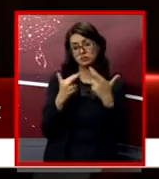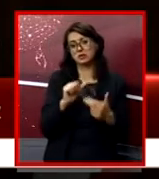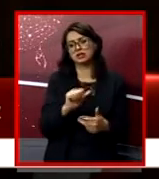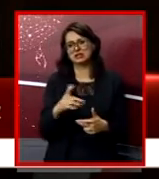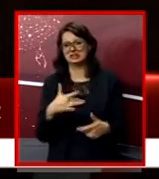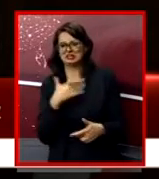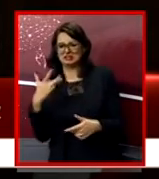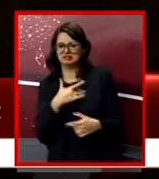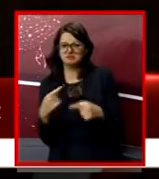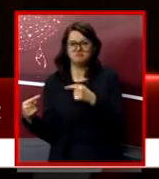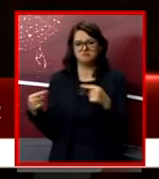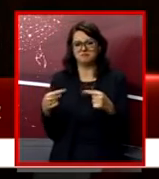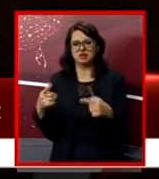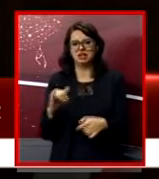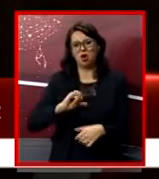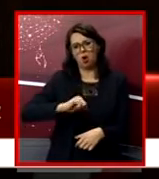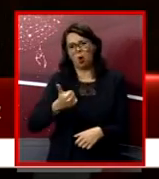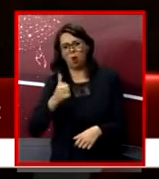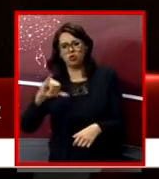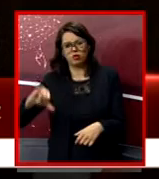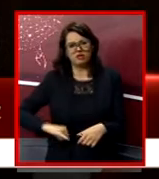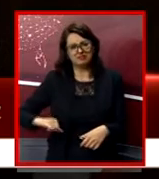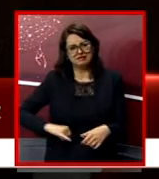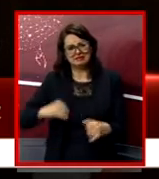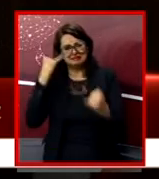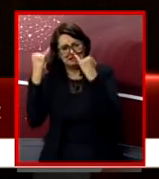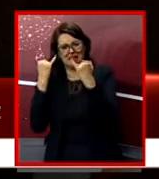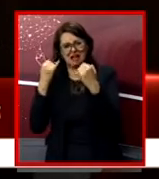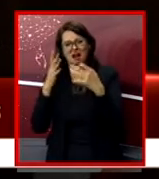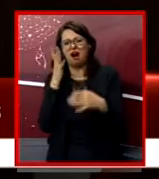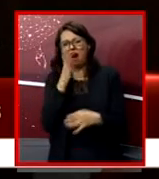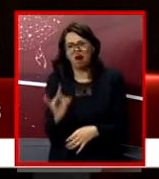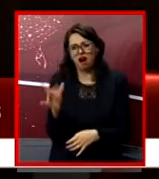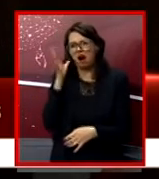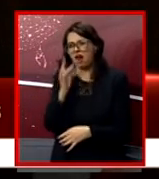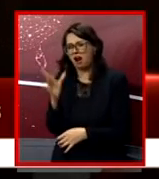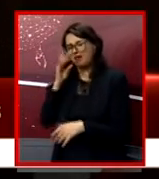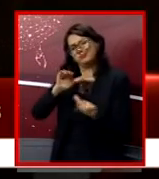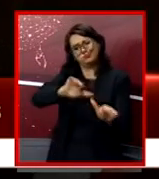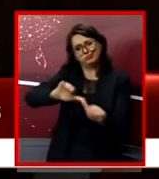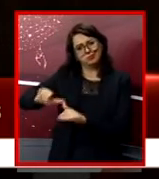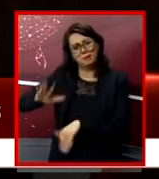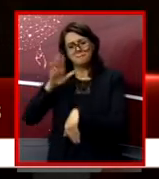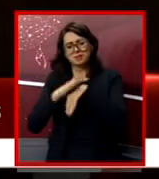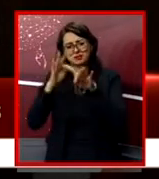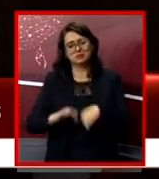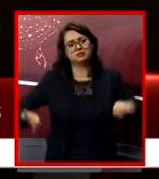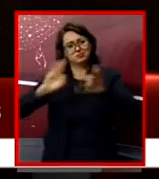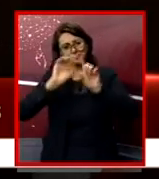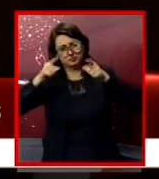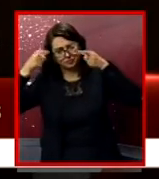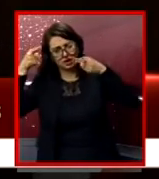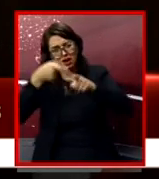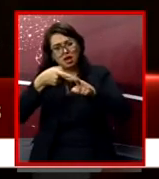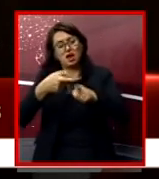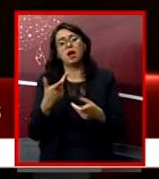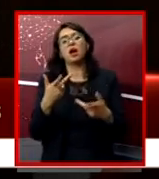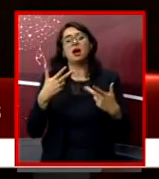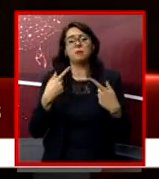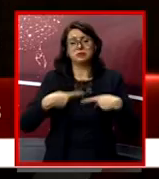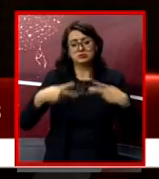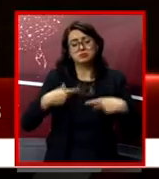otros que no son tan importantes como estos para poder ayudar a los hermanos de Chiapas, Oaxaca y